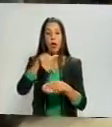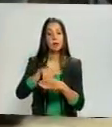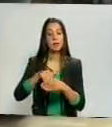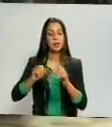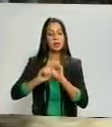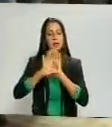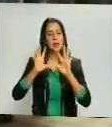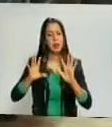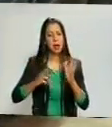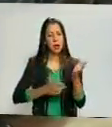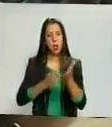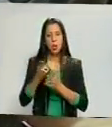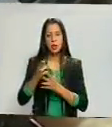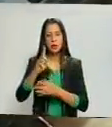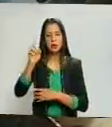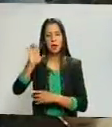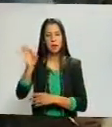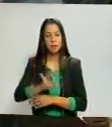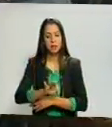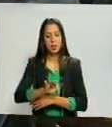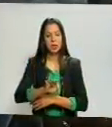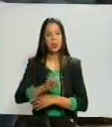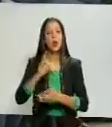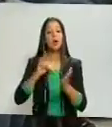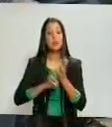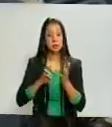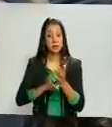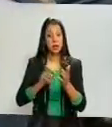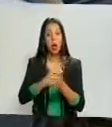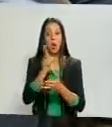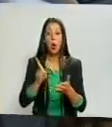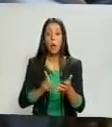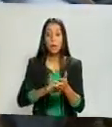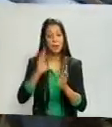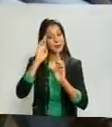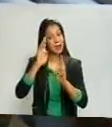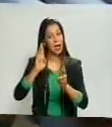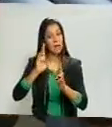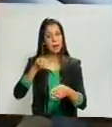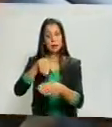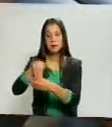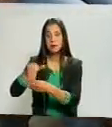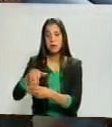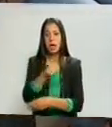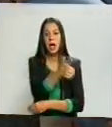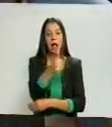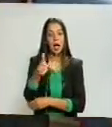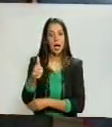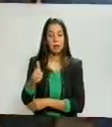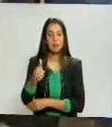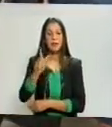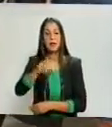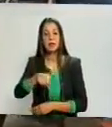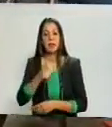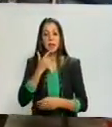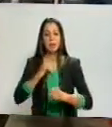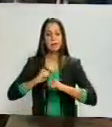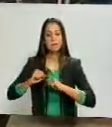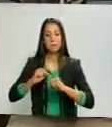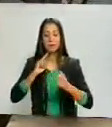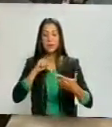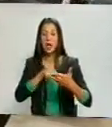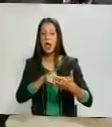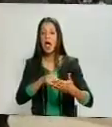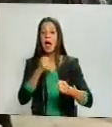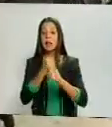de garantías plenas para el respeto del ejercicio del voto. Al tiempo dijo que las acciones de esta